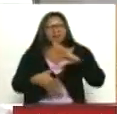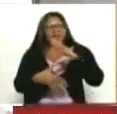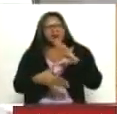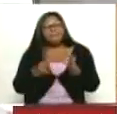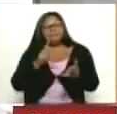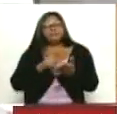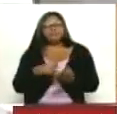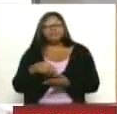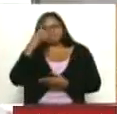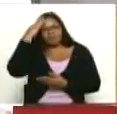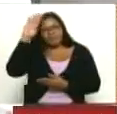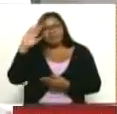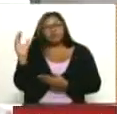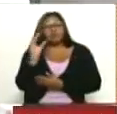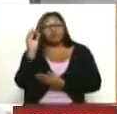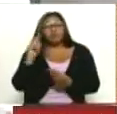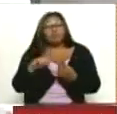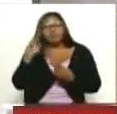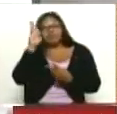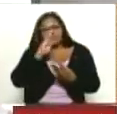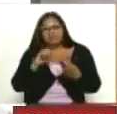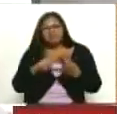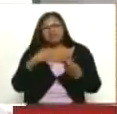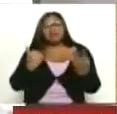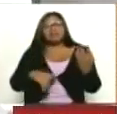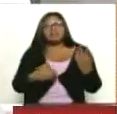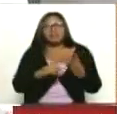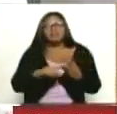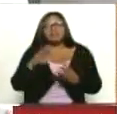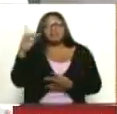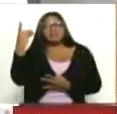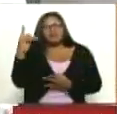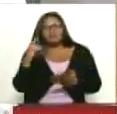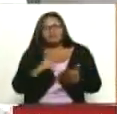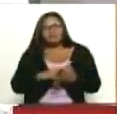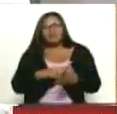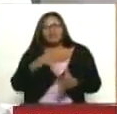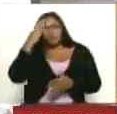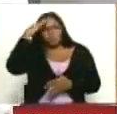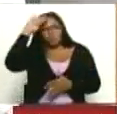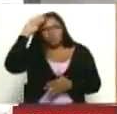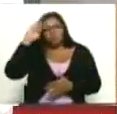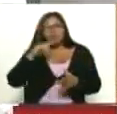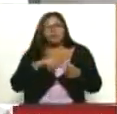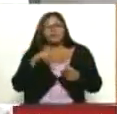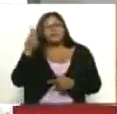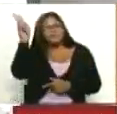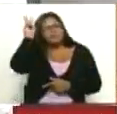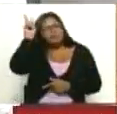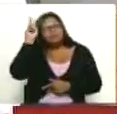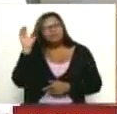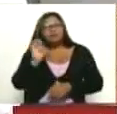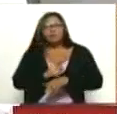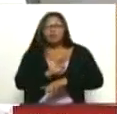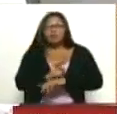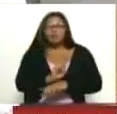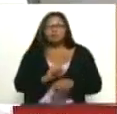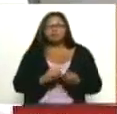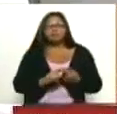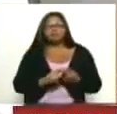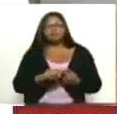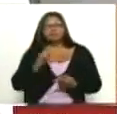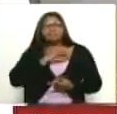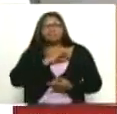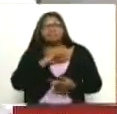participan México, Colombia, Brasil, Argentina, Bolivia, Cuba, Perú, Ecuador,